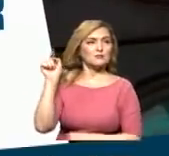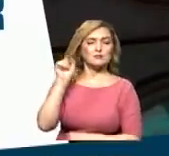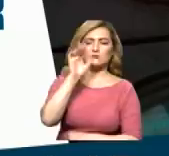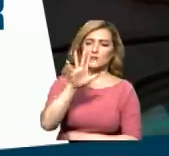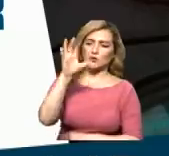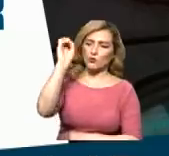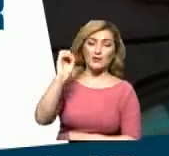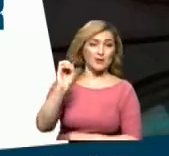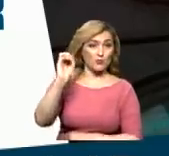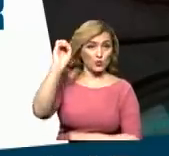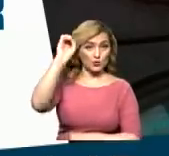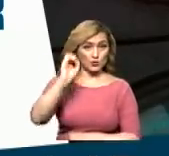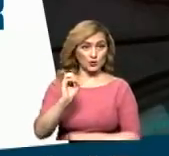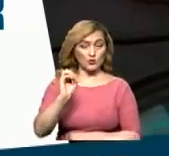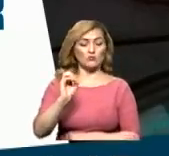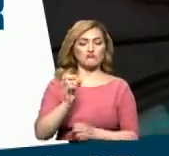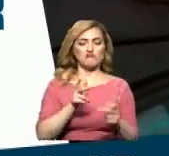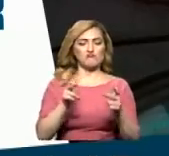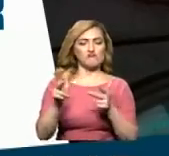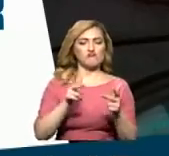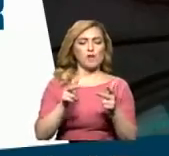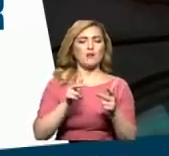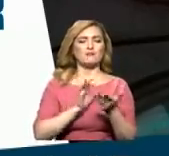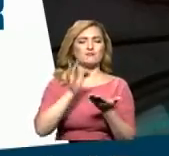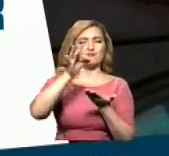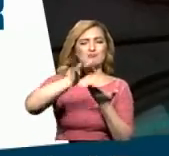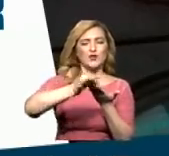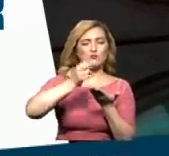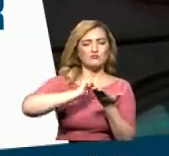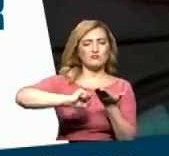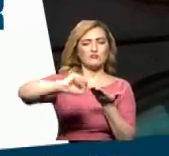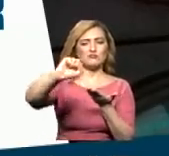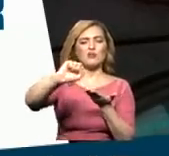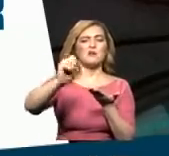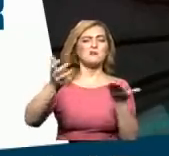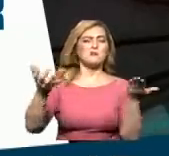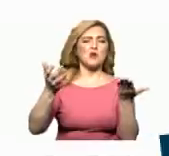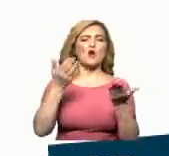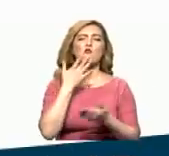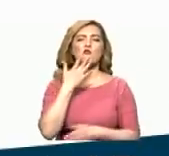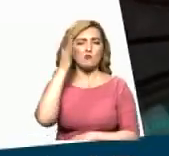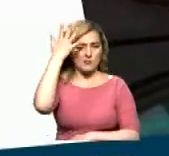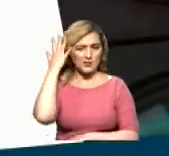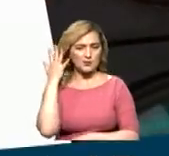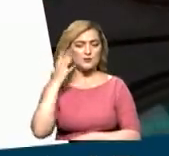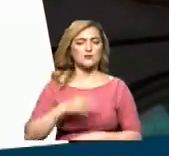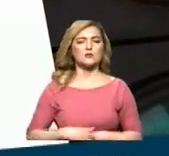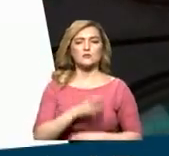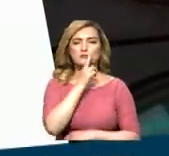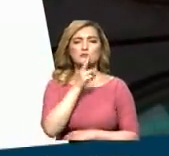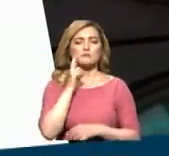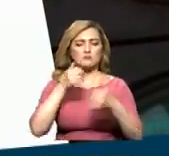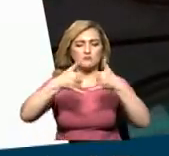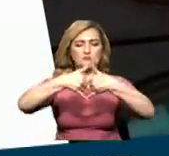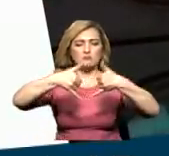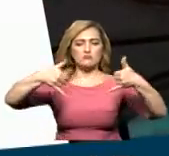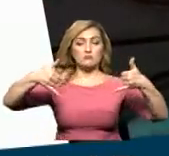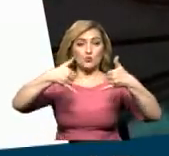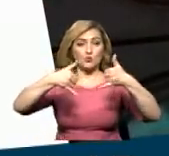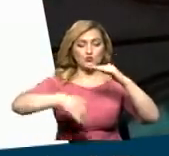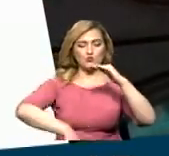de su aforo, mientras que el transporte intercantonal podrá hacerlo entre cantones con el mismo color. Los restaurantes podrán abrir sus puertas